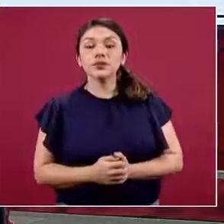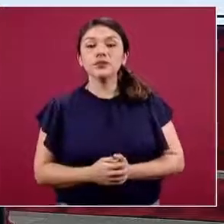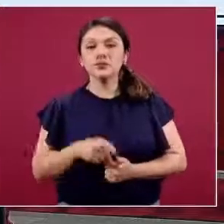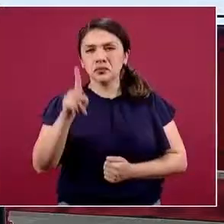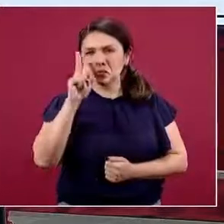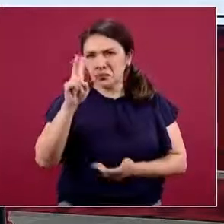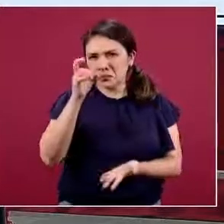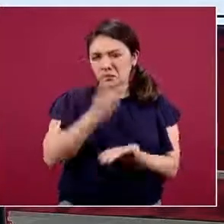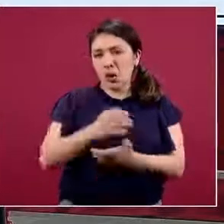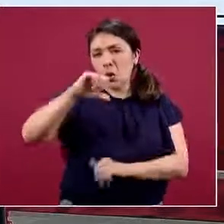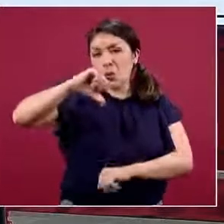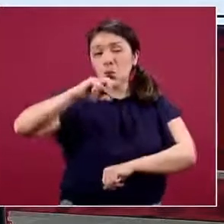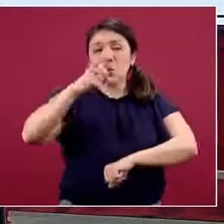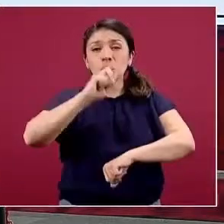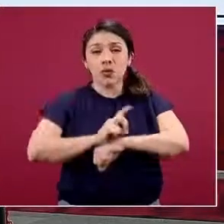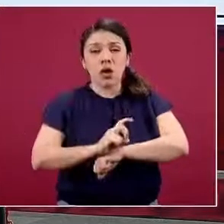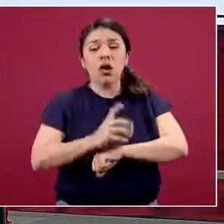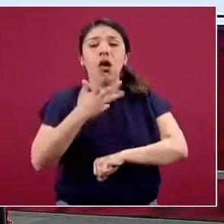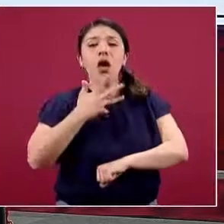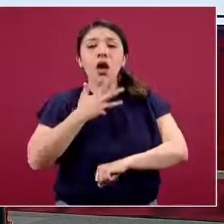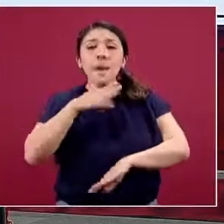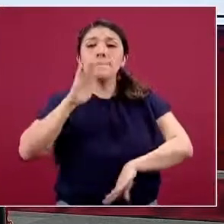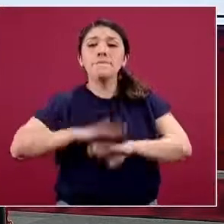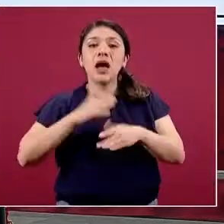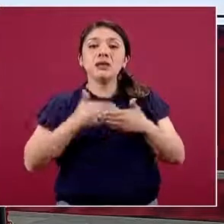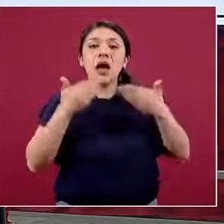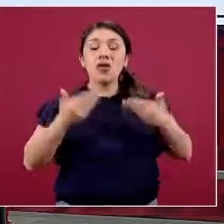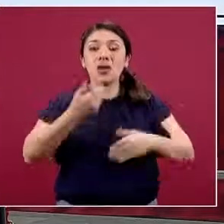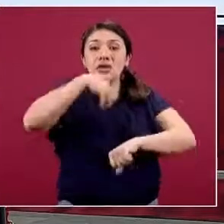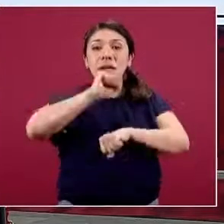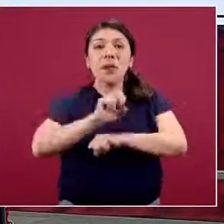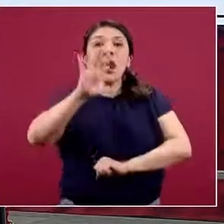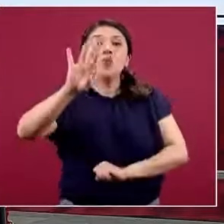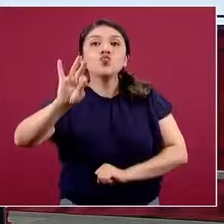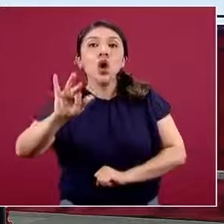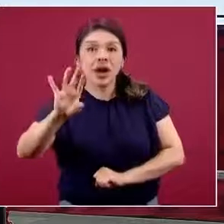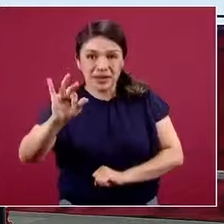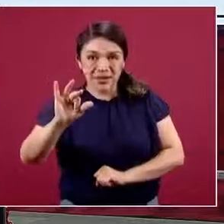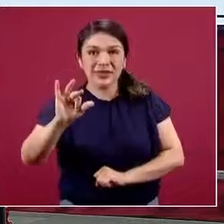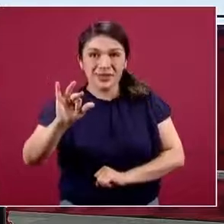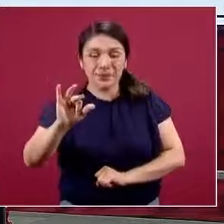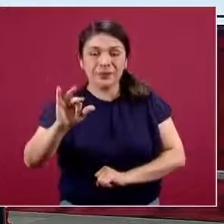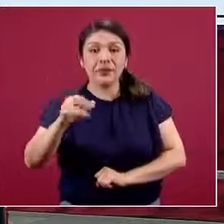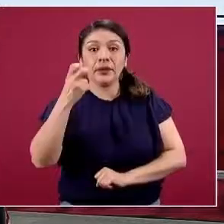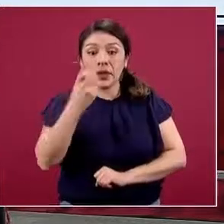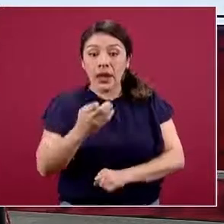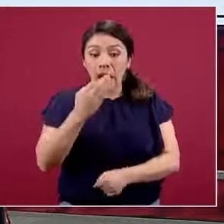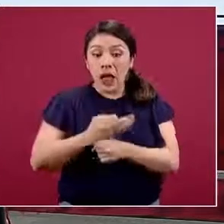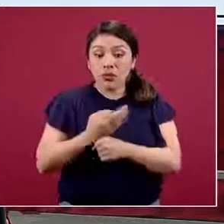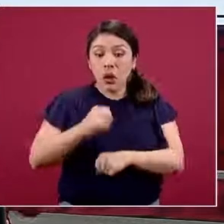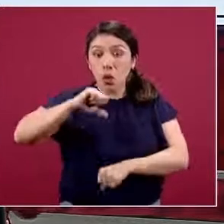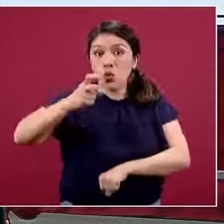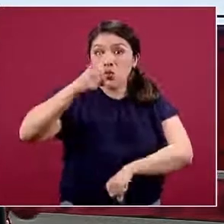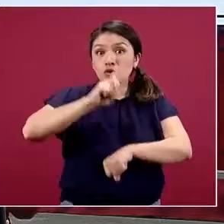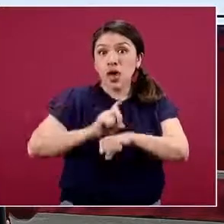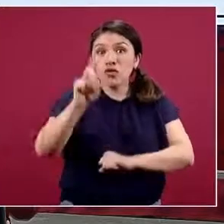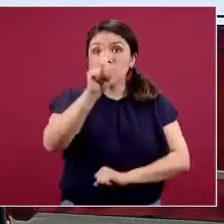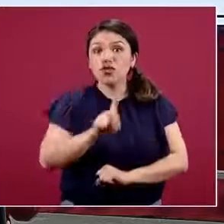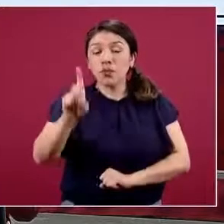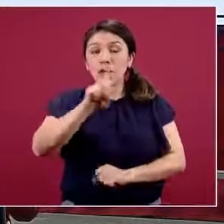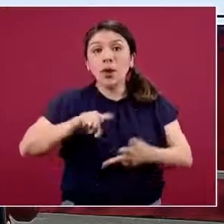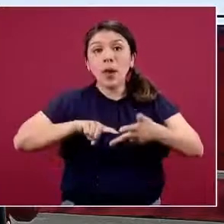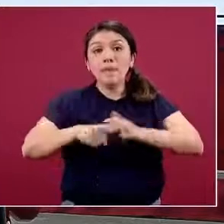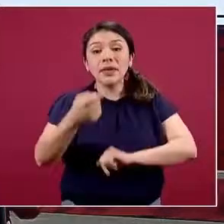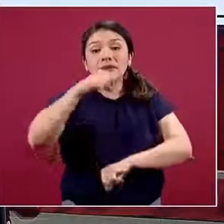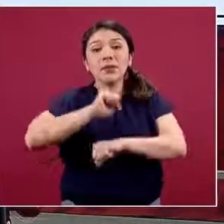pueden ver, el día de hoy integramos ahora la semana 40. Estamos iniciando hoy domingo la semana